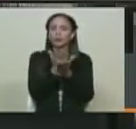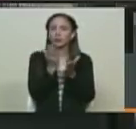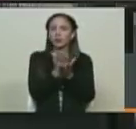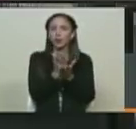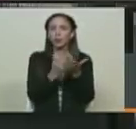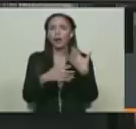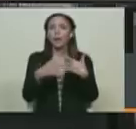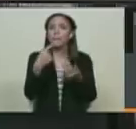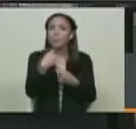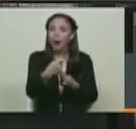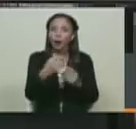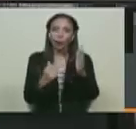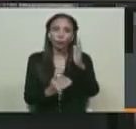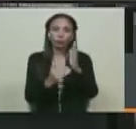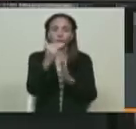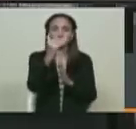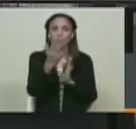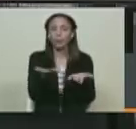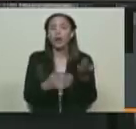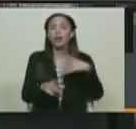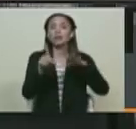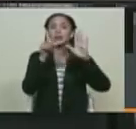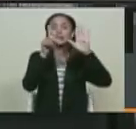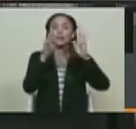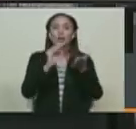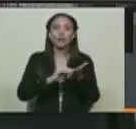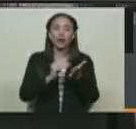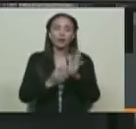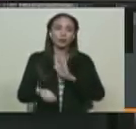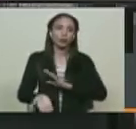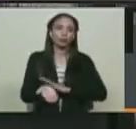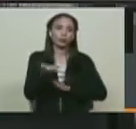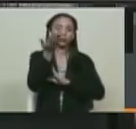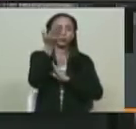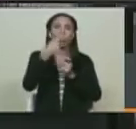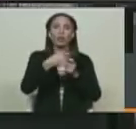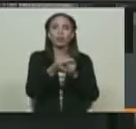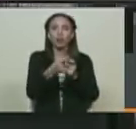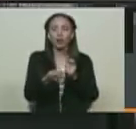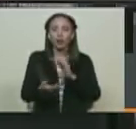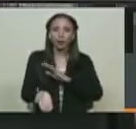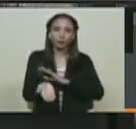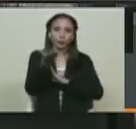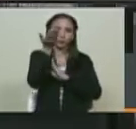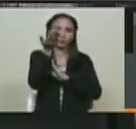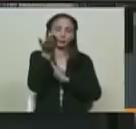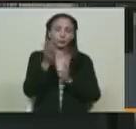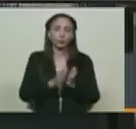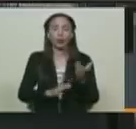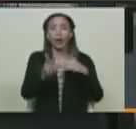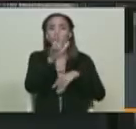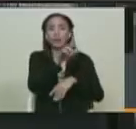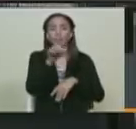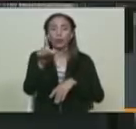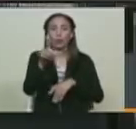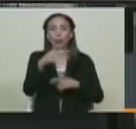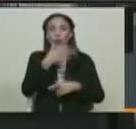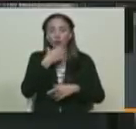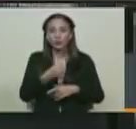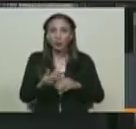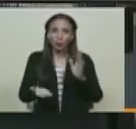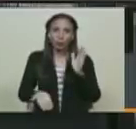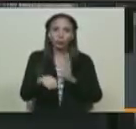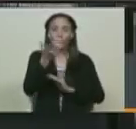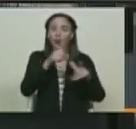el salario, 6 aumentos salariales y de estatique, incluyendo el último que di el 31 de diciembre y que ya se está